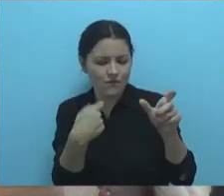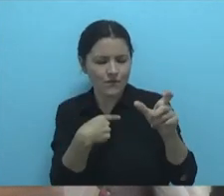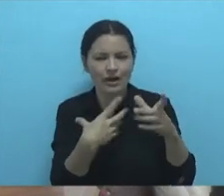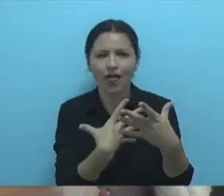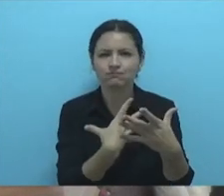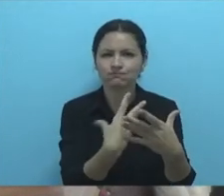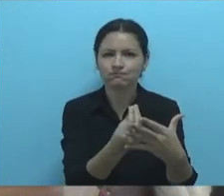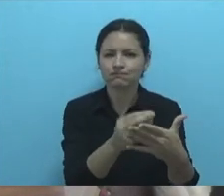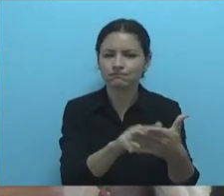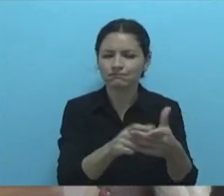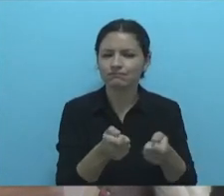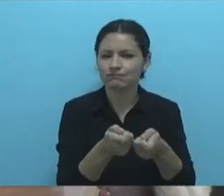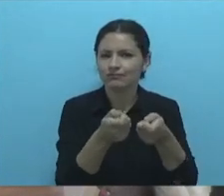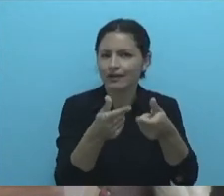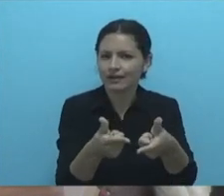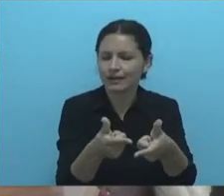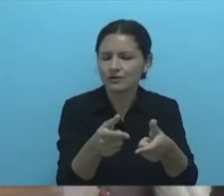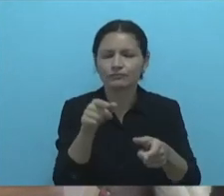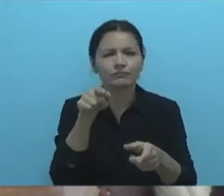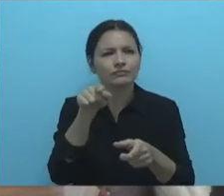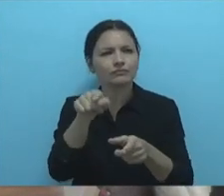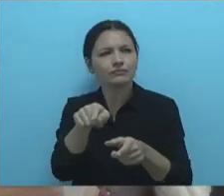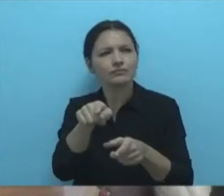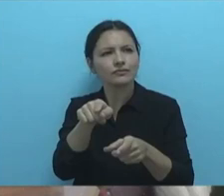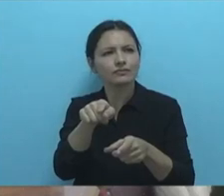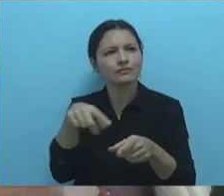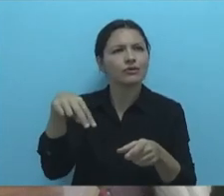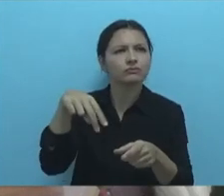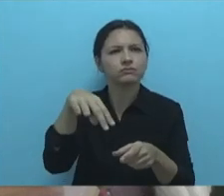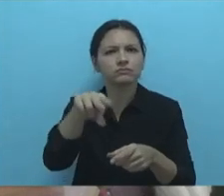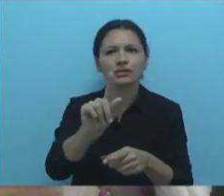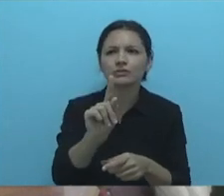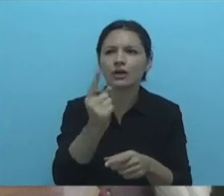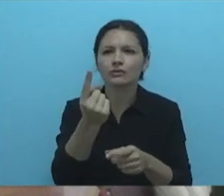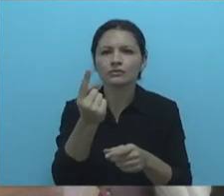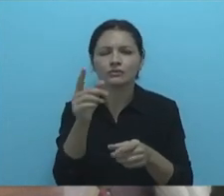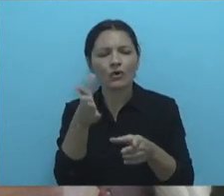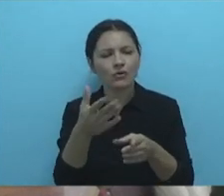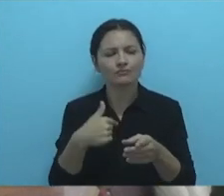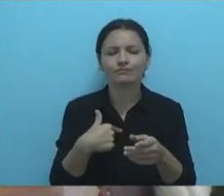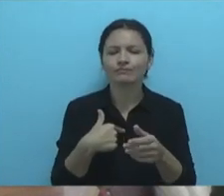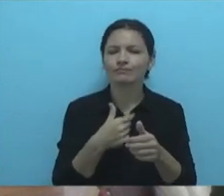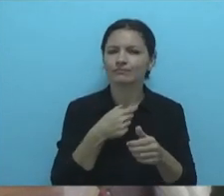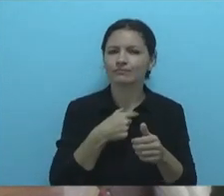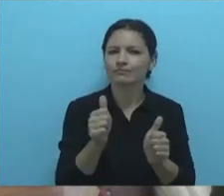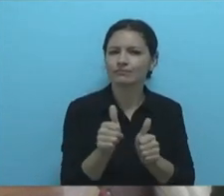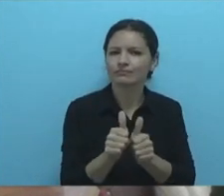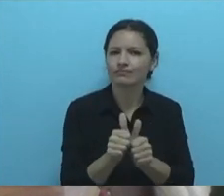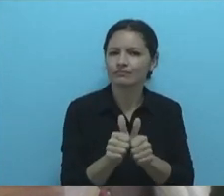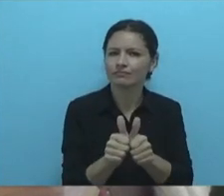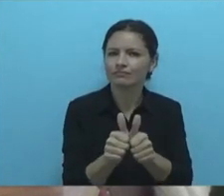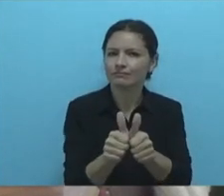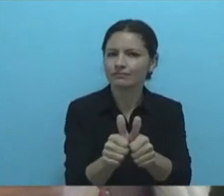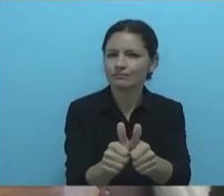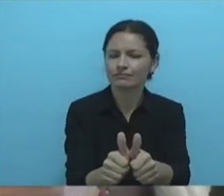y en las ondas oscuras de tu andar quiero amor mío amor mío dejar violín y sepulcro